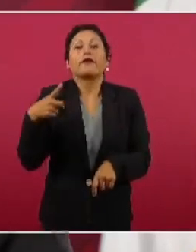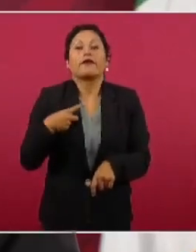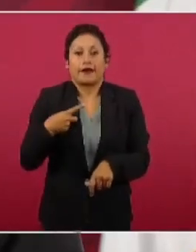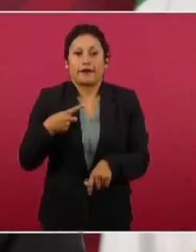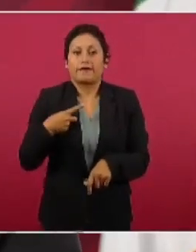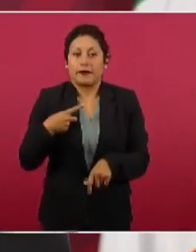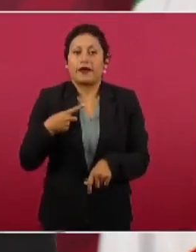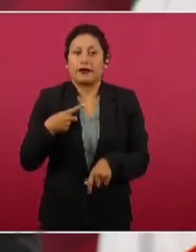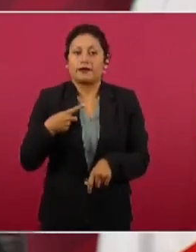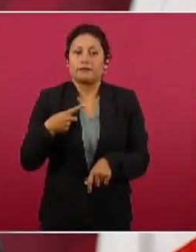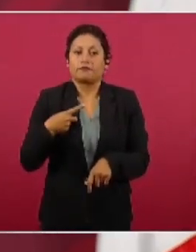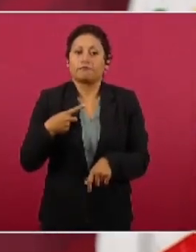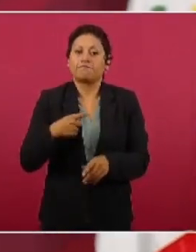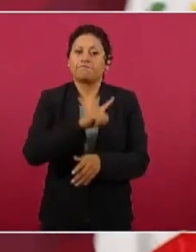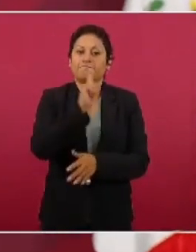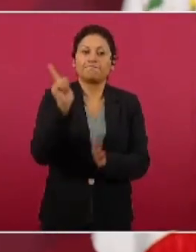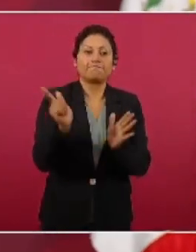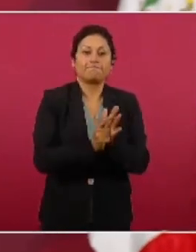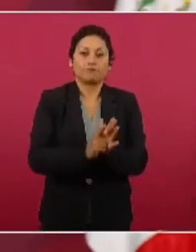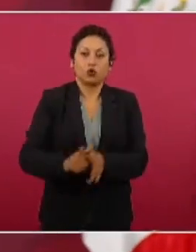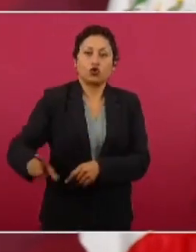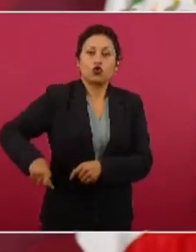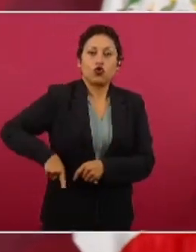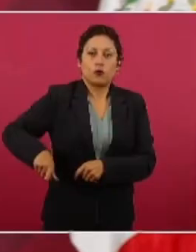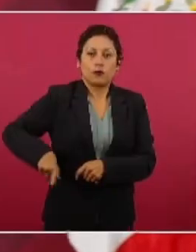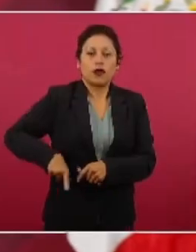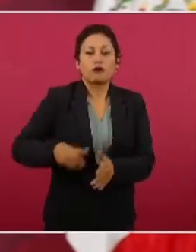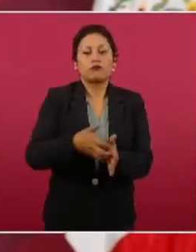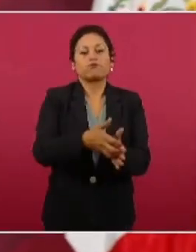Es austeridad republicana de Estado.